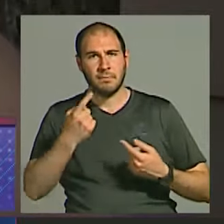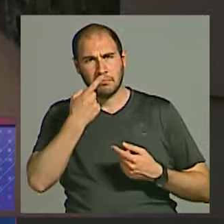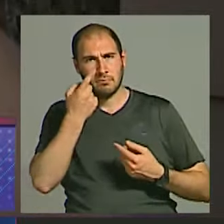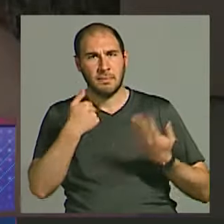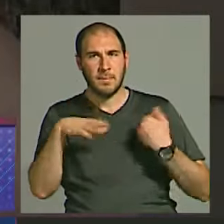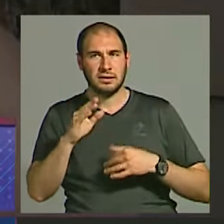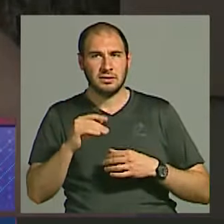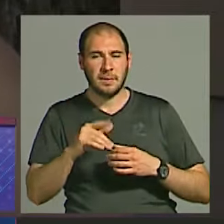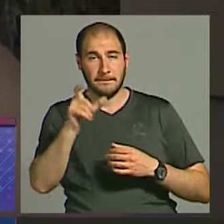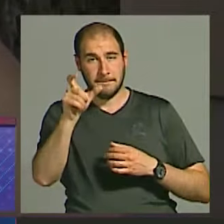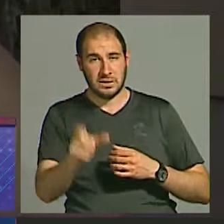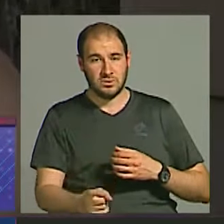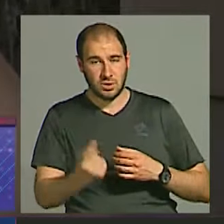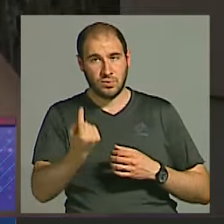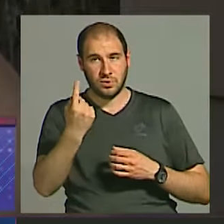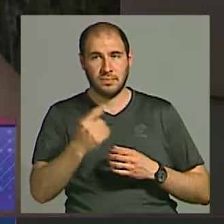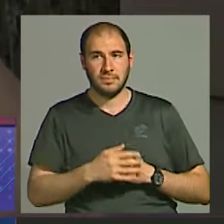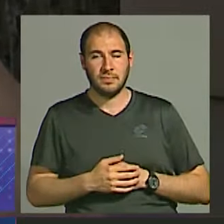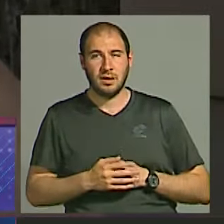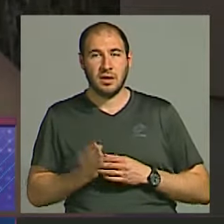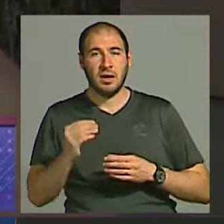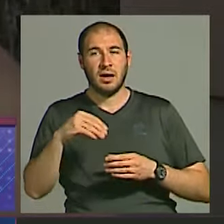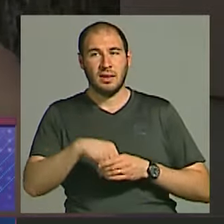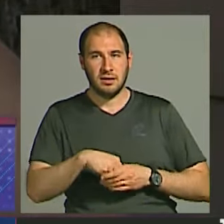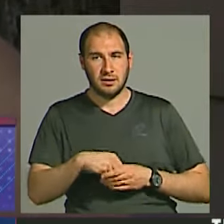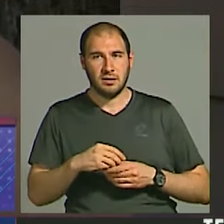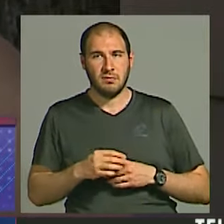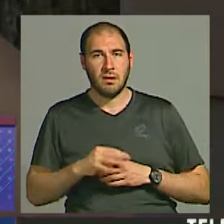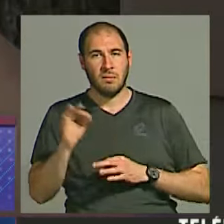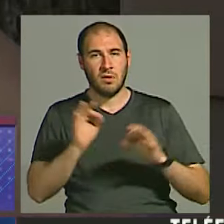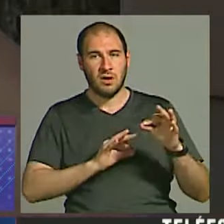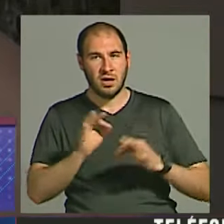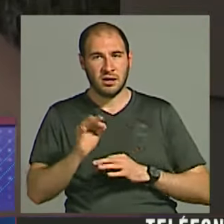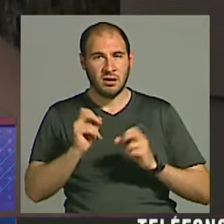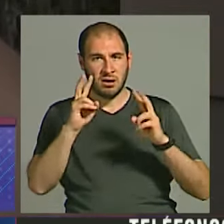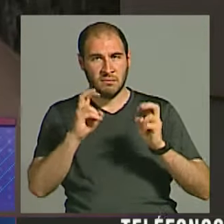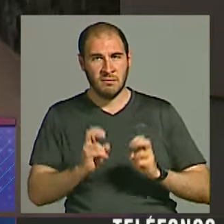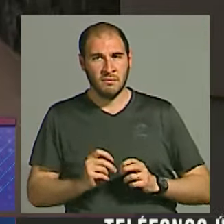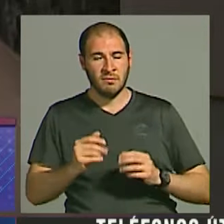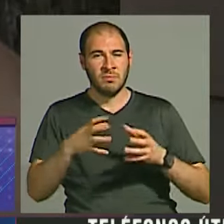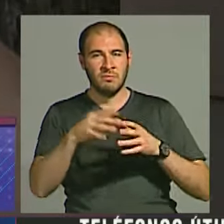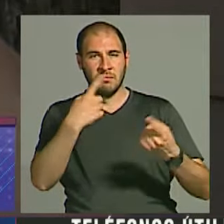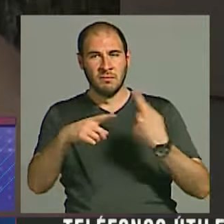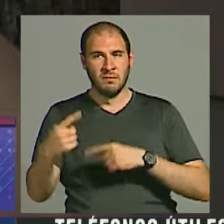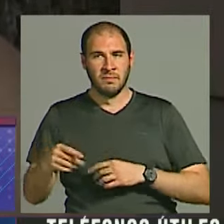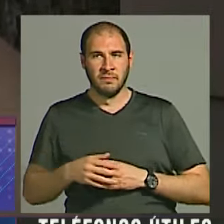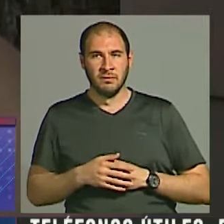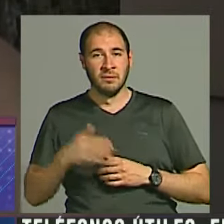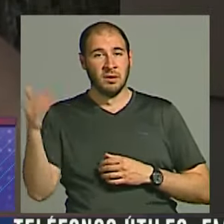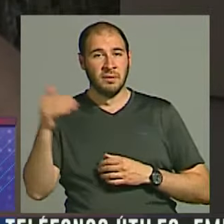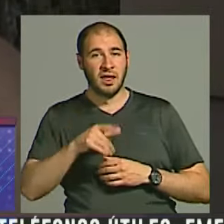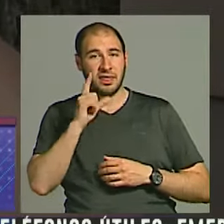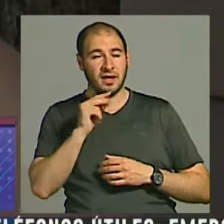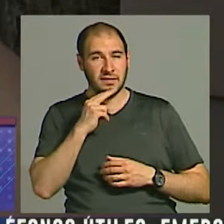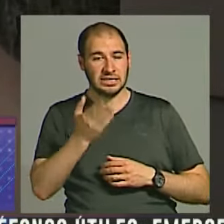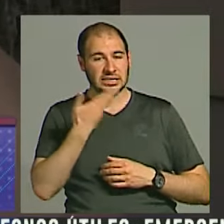es que una de estas personas que pertenece al proyecto de investigación interdisciplinar viene el viernes